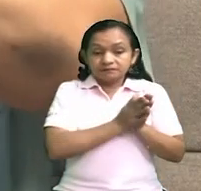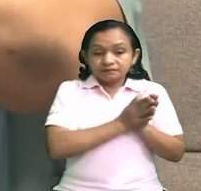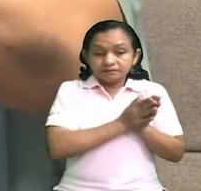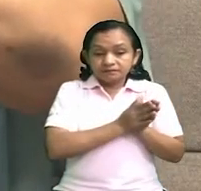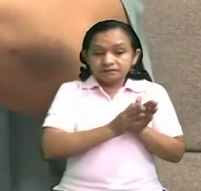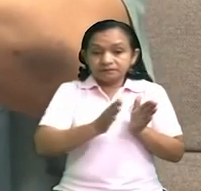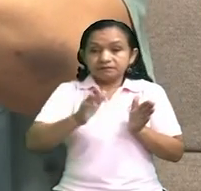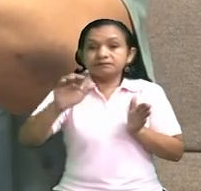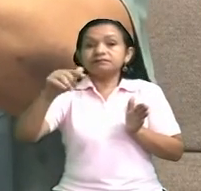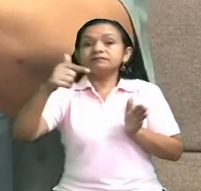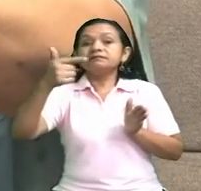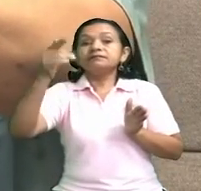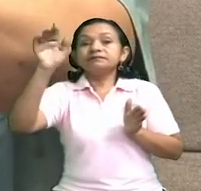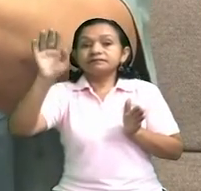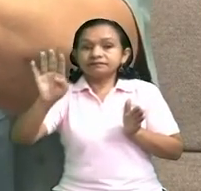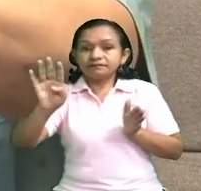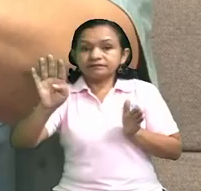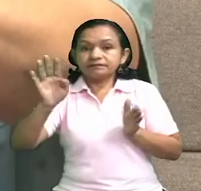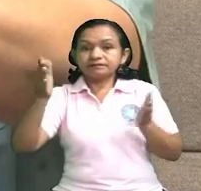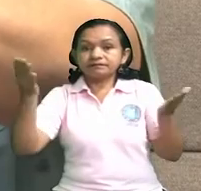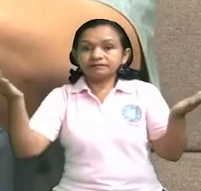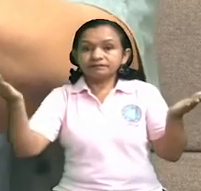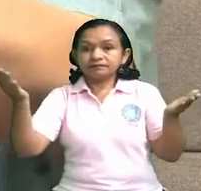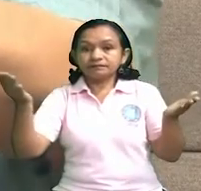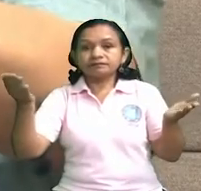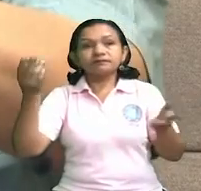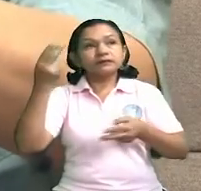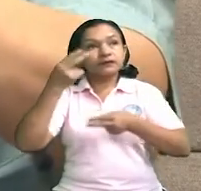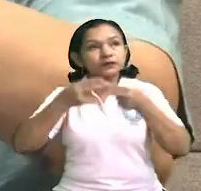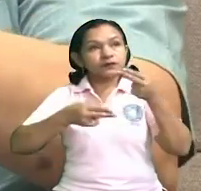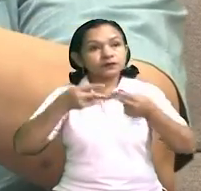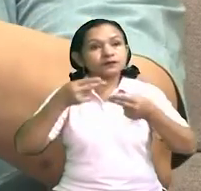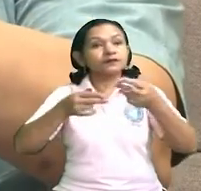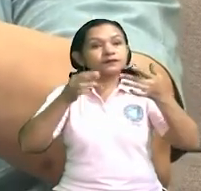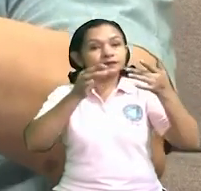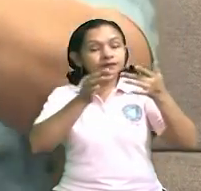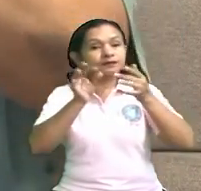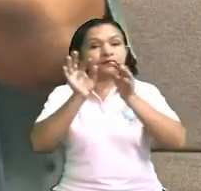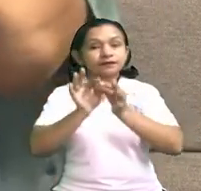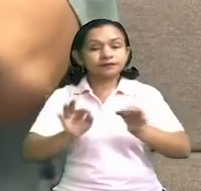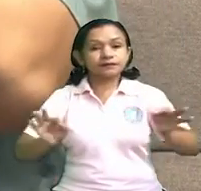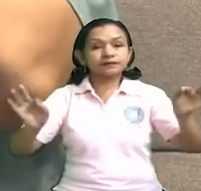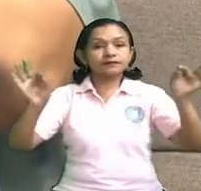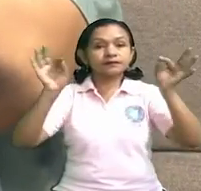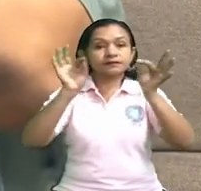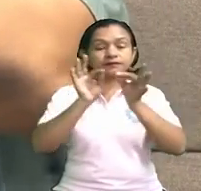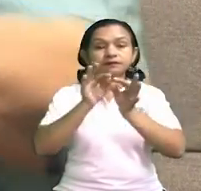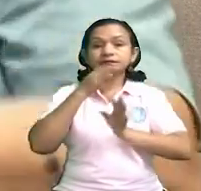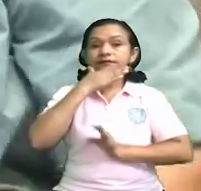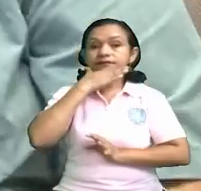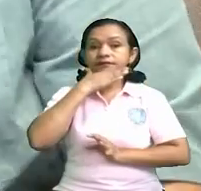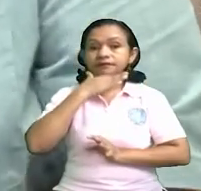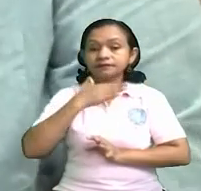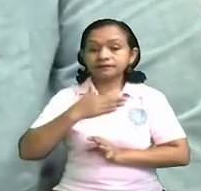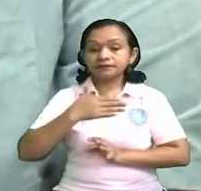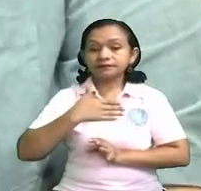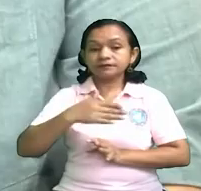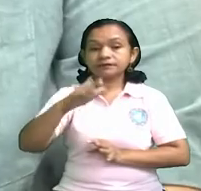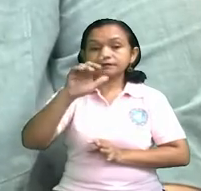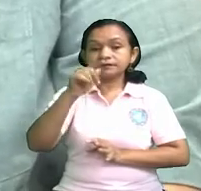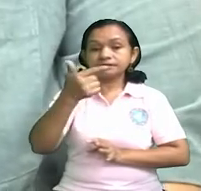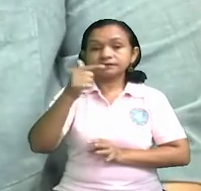a 74, creo que es una cifra claro, importante. Y en diciembre estamos con la